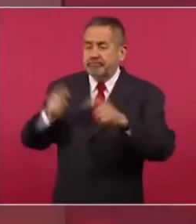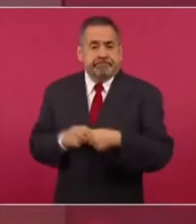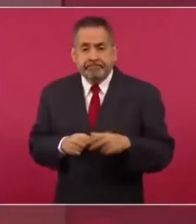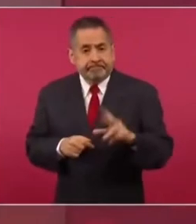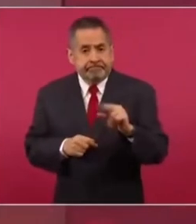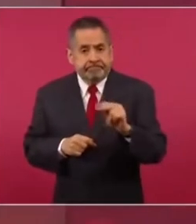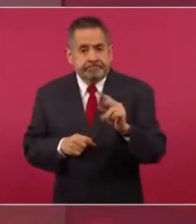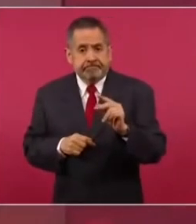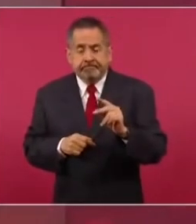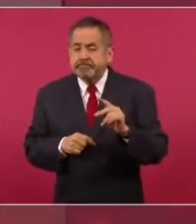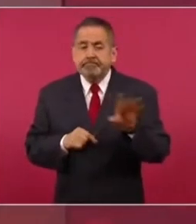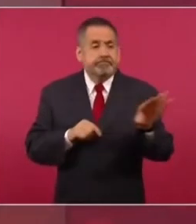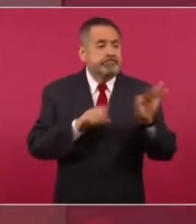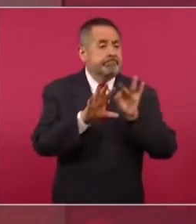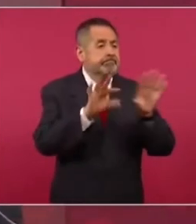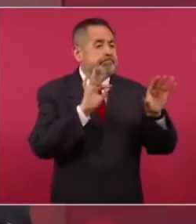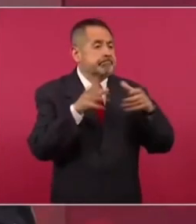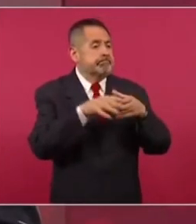ha sido un proceso.